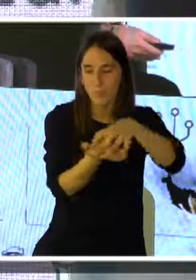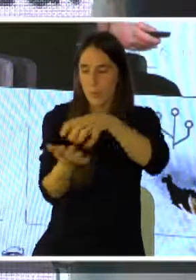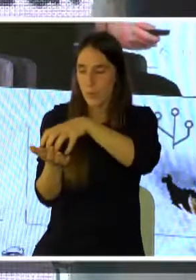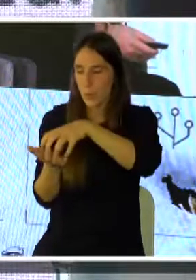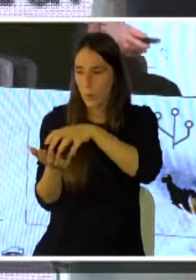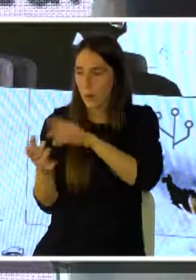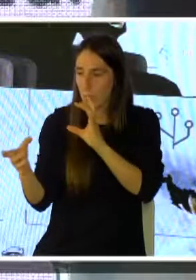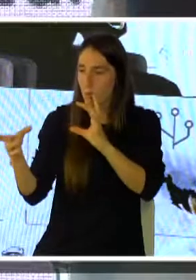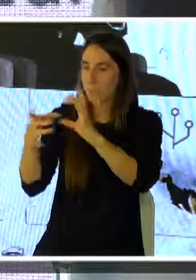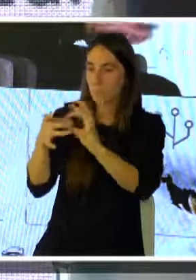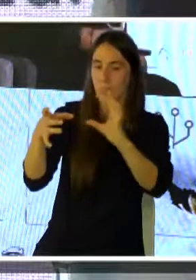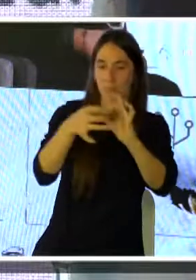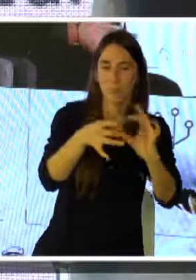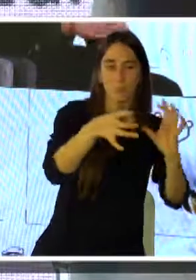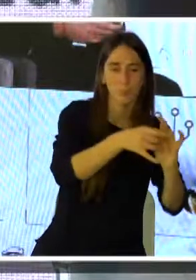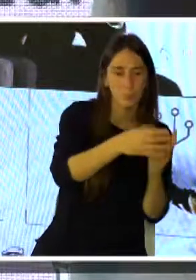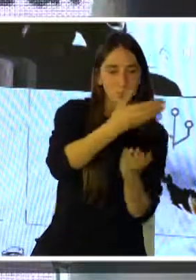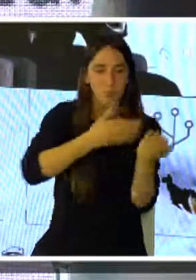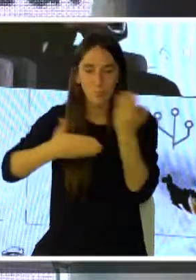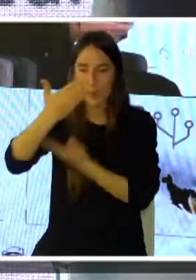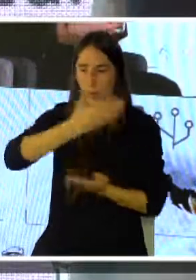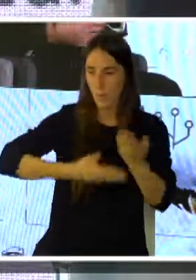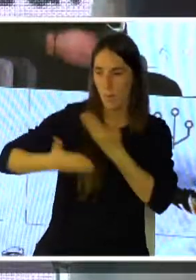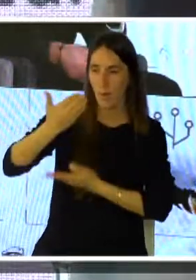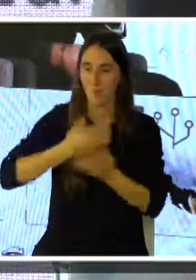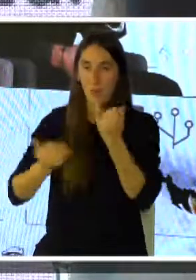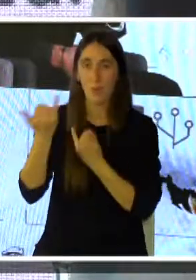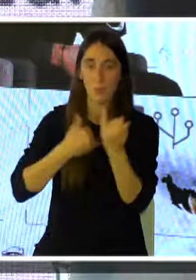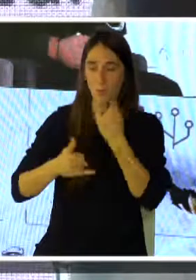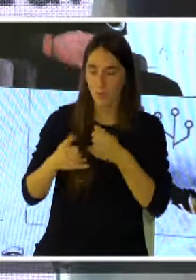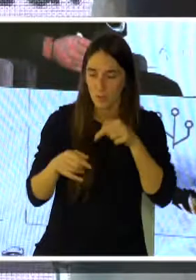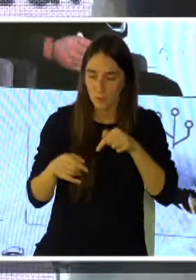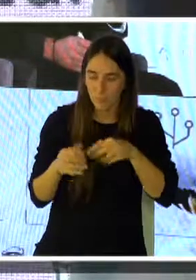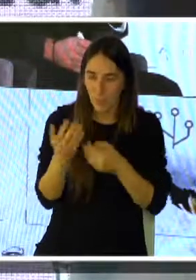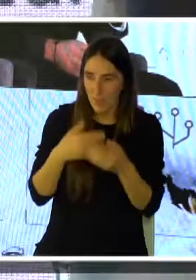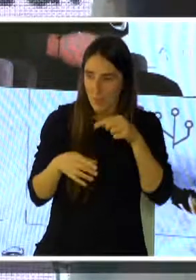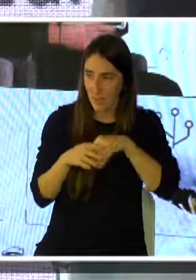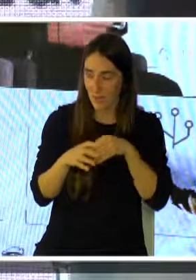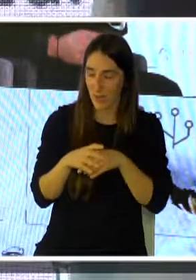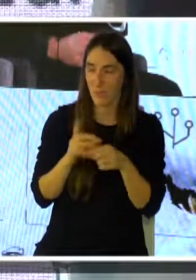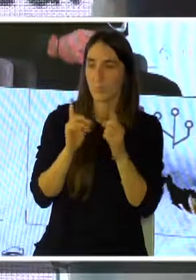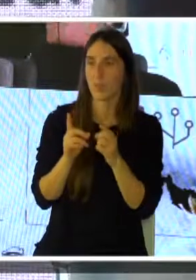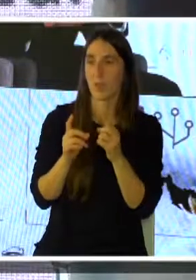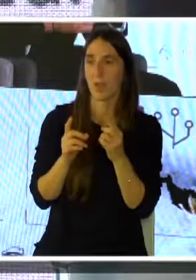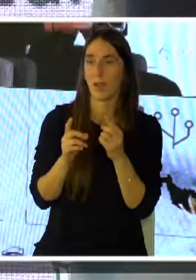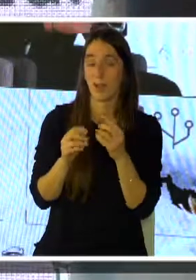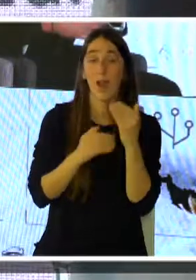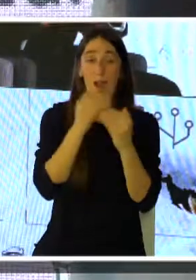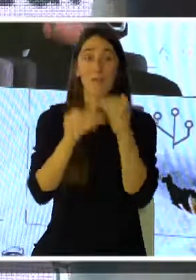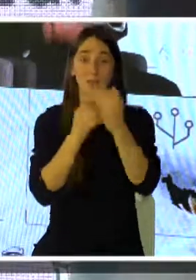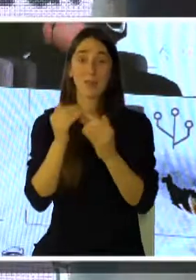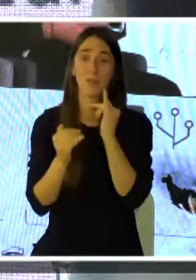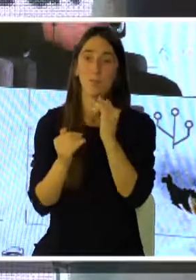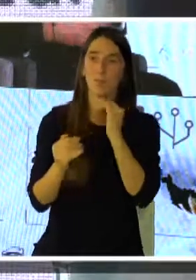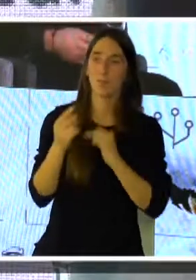estamos conectando, las estamos interconectando información interna, y por más que estamos avanzando, todavía